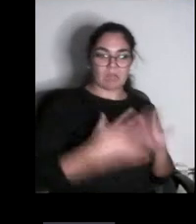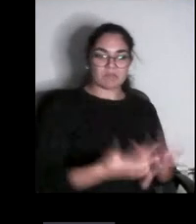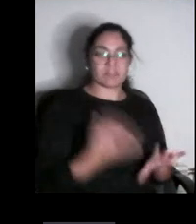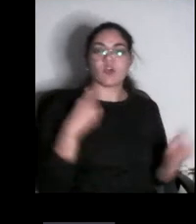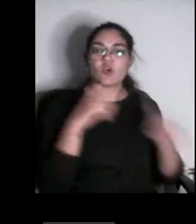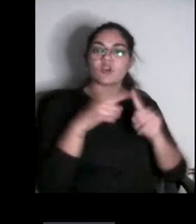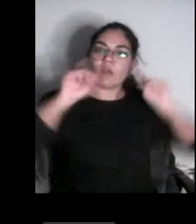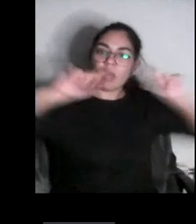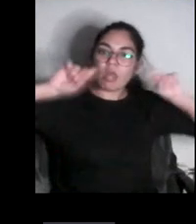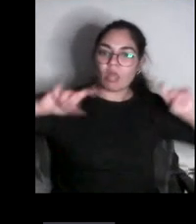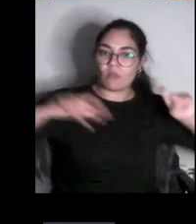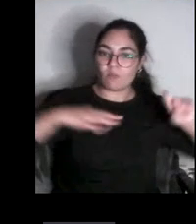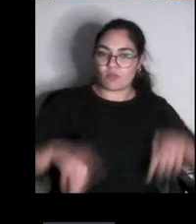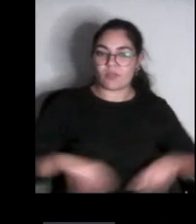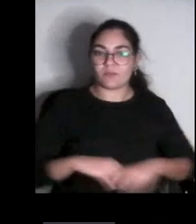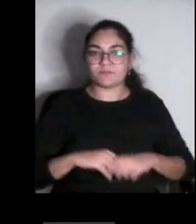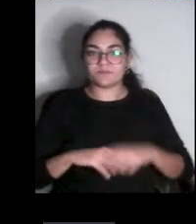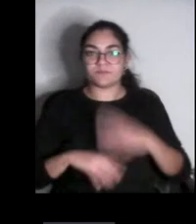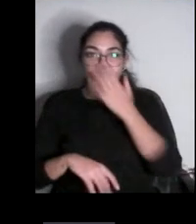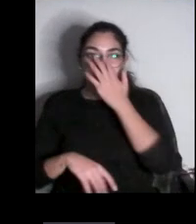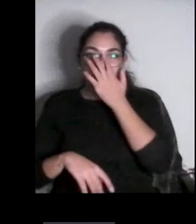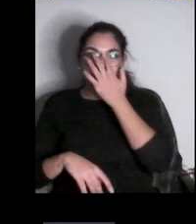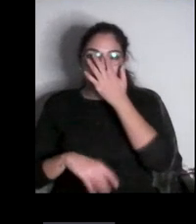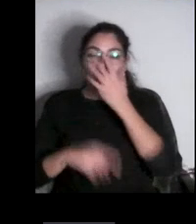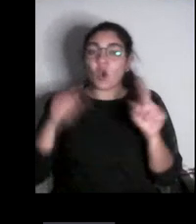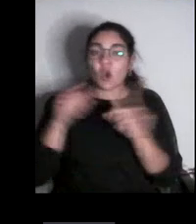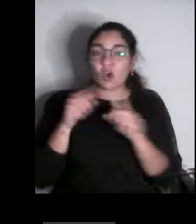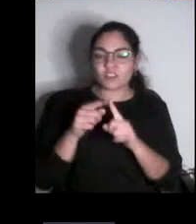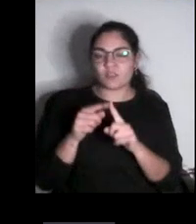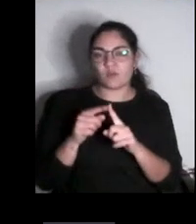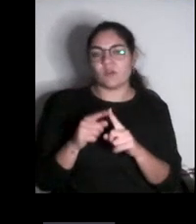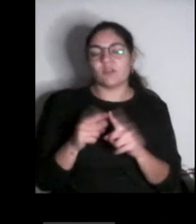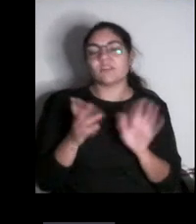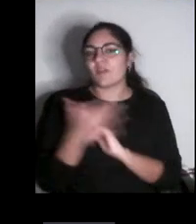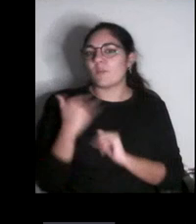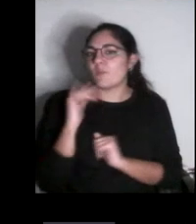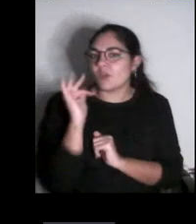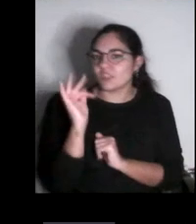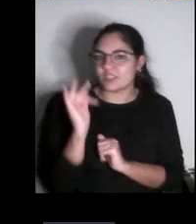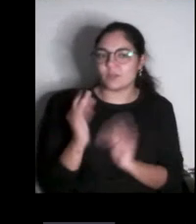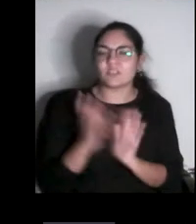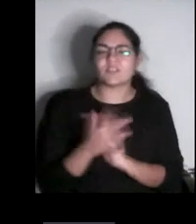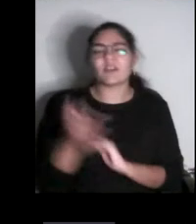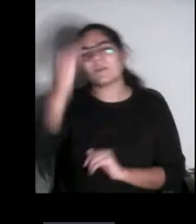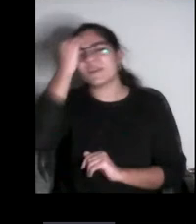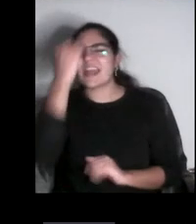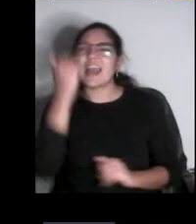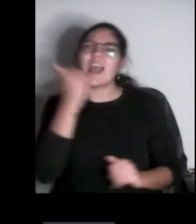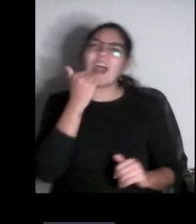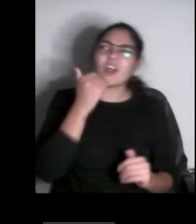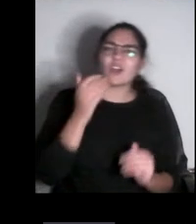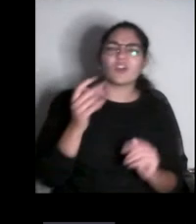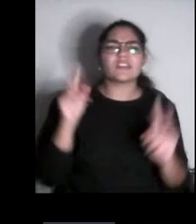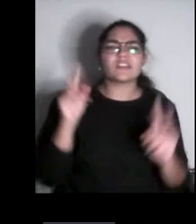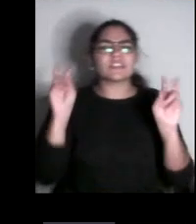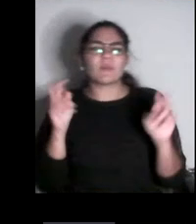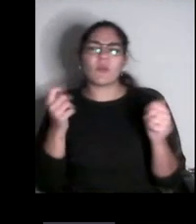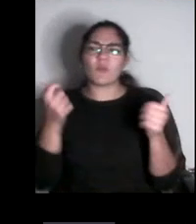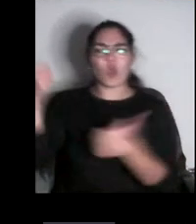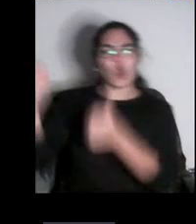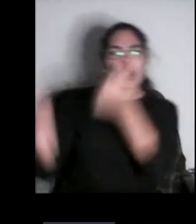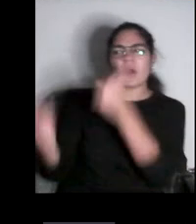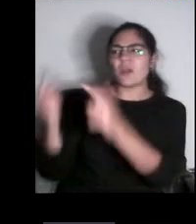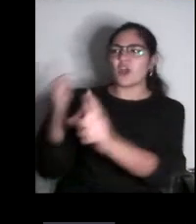clases. En qué sentido positivo, no se trata en ningún caso, y el experimento aleatorio funciona en ese sentido, de ninguna fiscalización. De hecho,